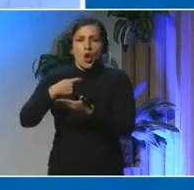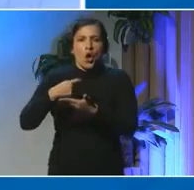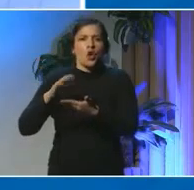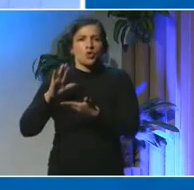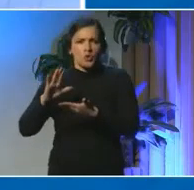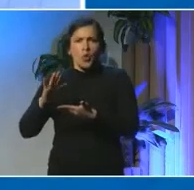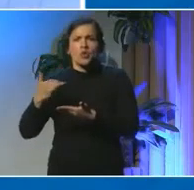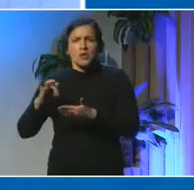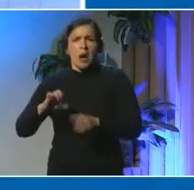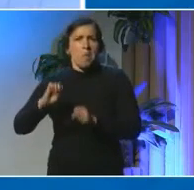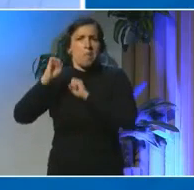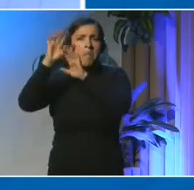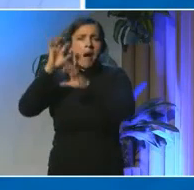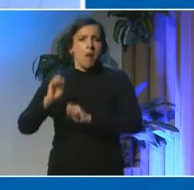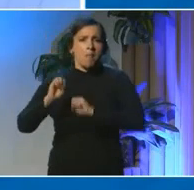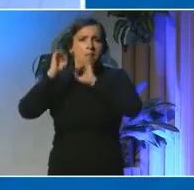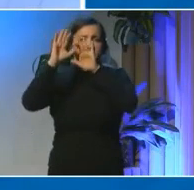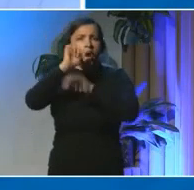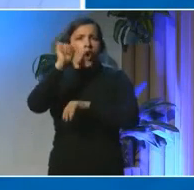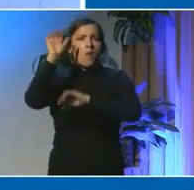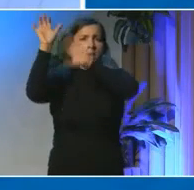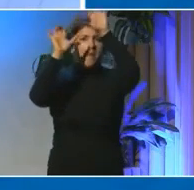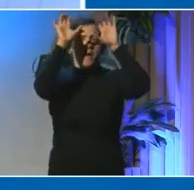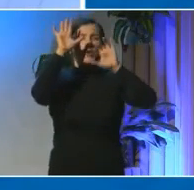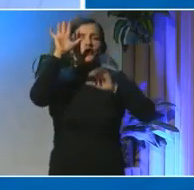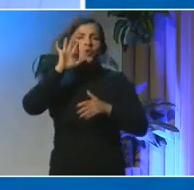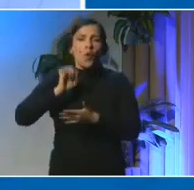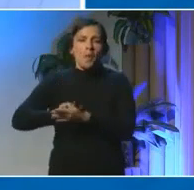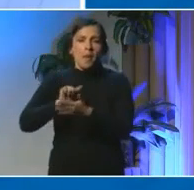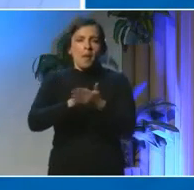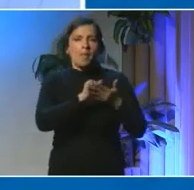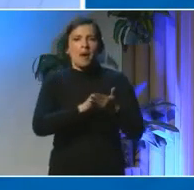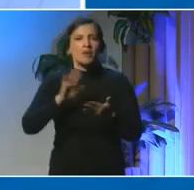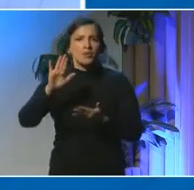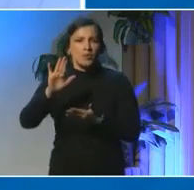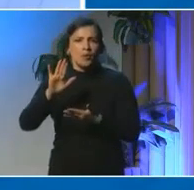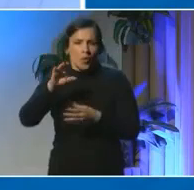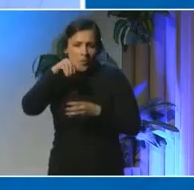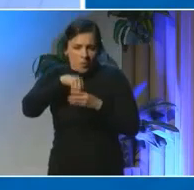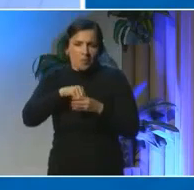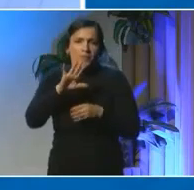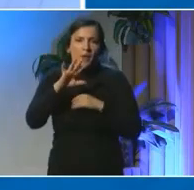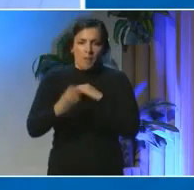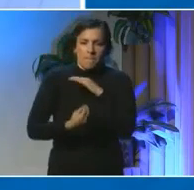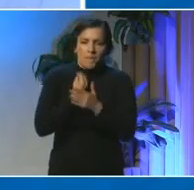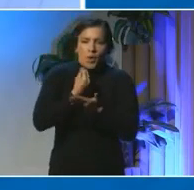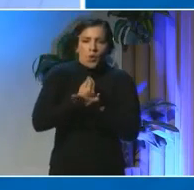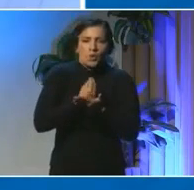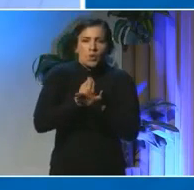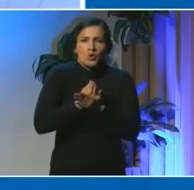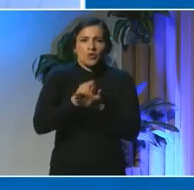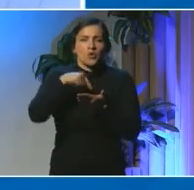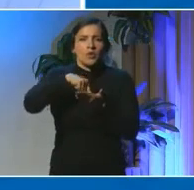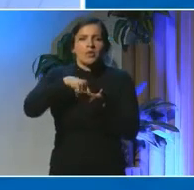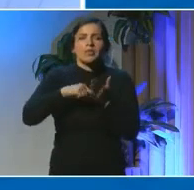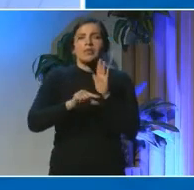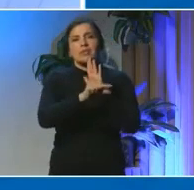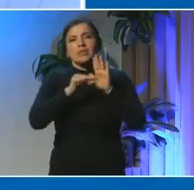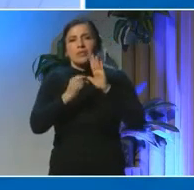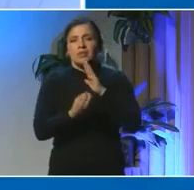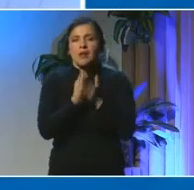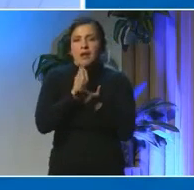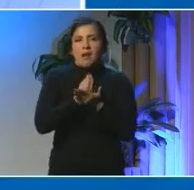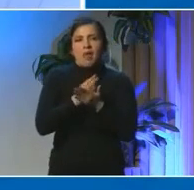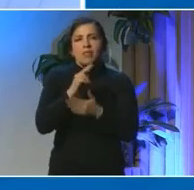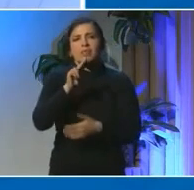exportada para ser utilizada como materia prima como un activo dentro de los productos de Natura Este es un proyecto que apenas